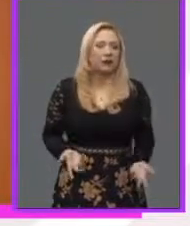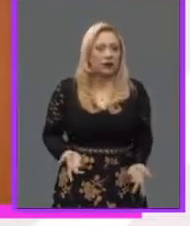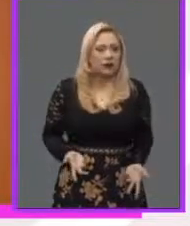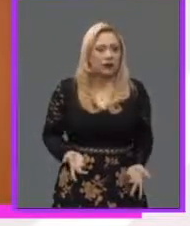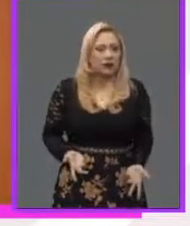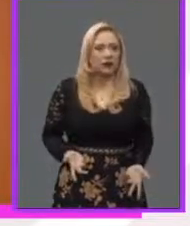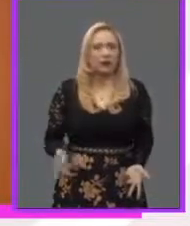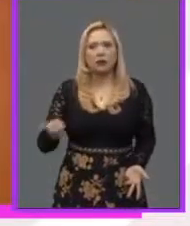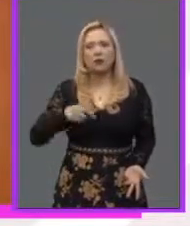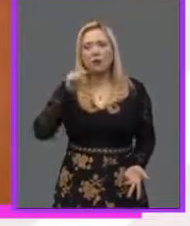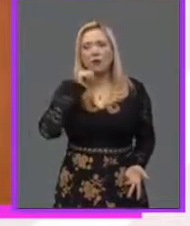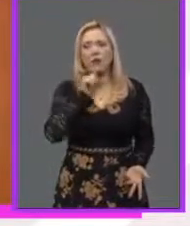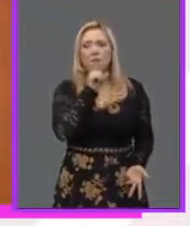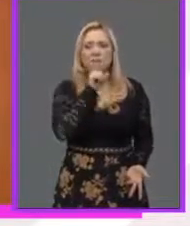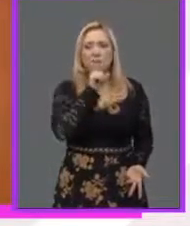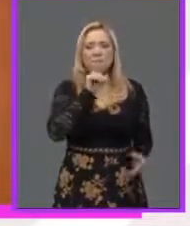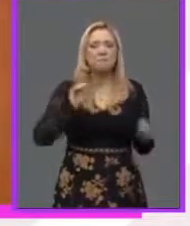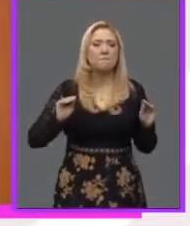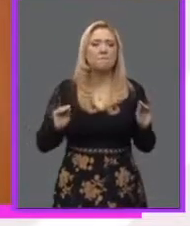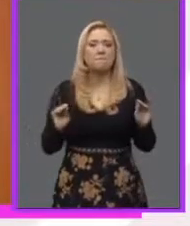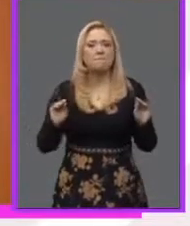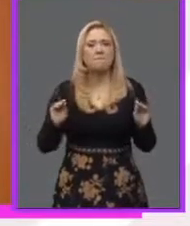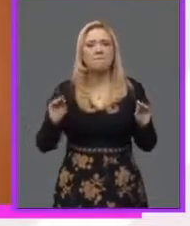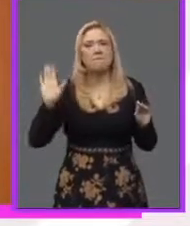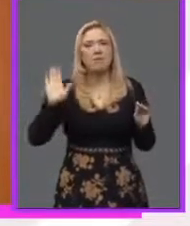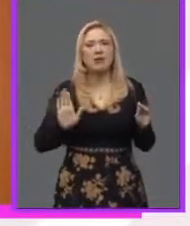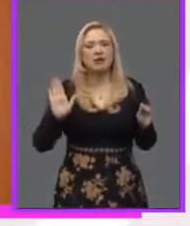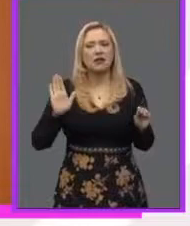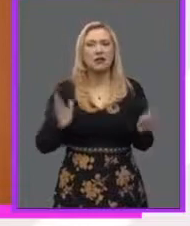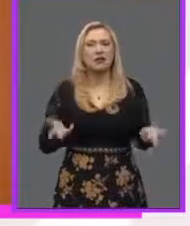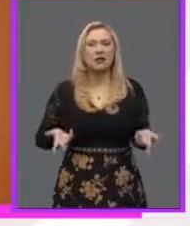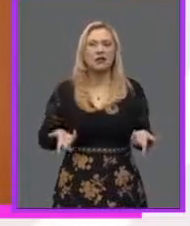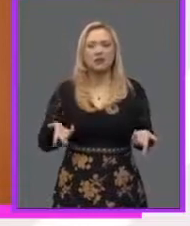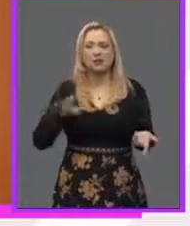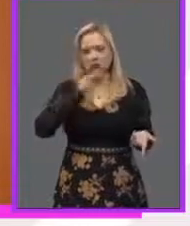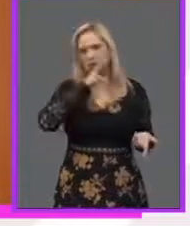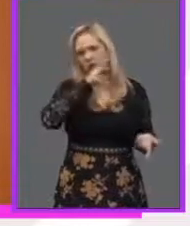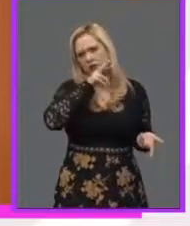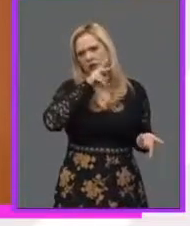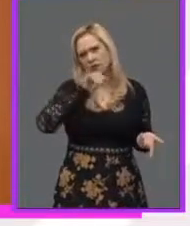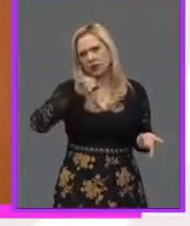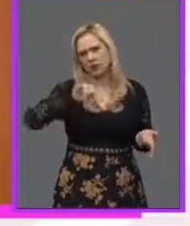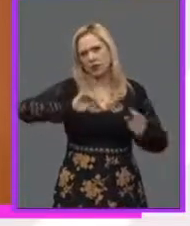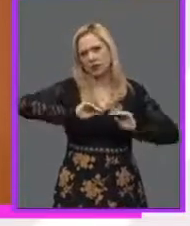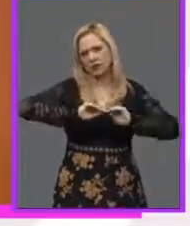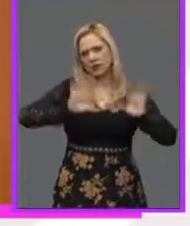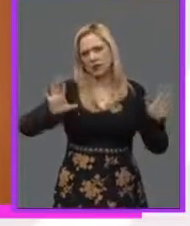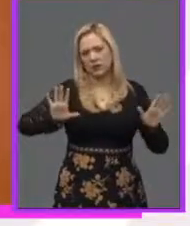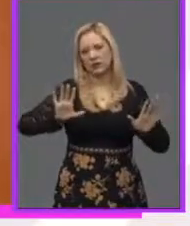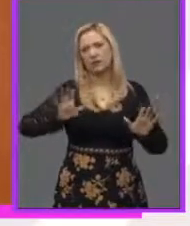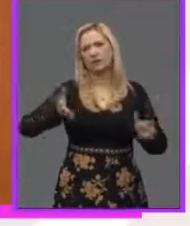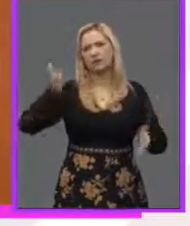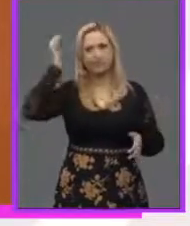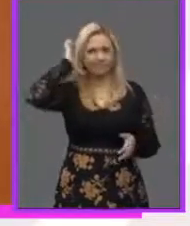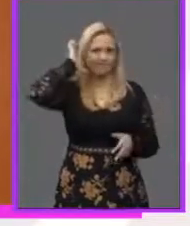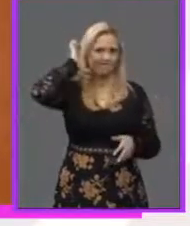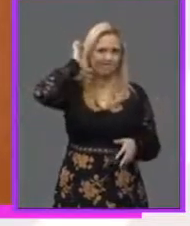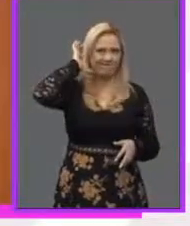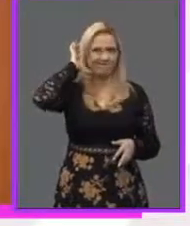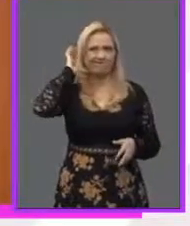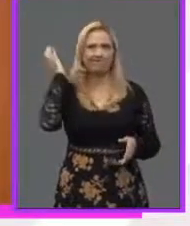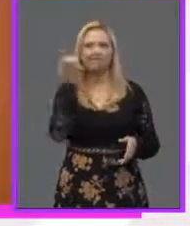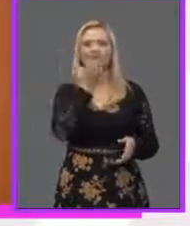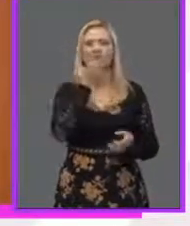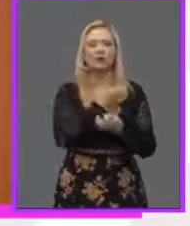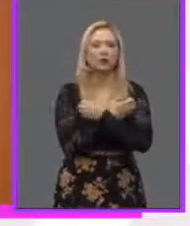por eso decía yo al principio, casi no hablamos de ello porque de pronto, por supuesto, nos preocupan las cuestiones relacionadas